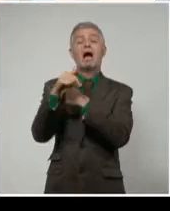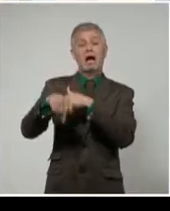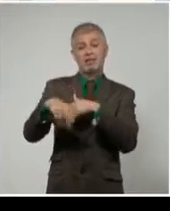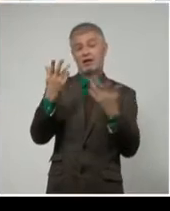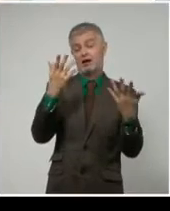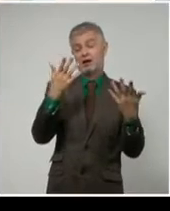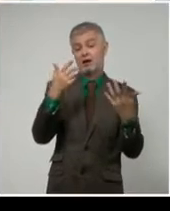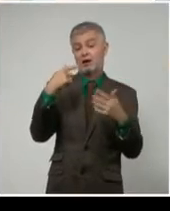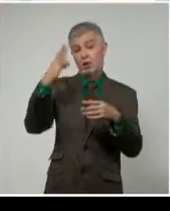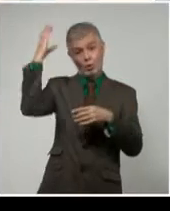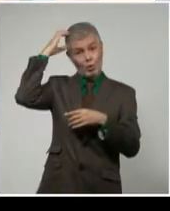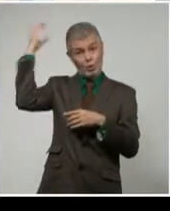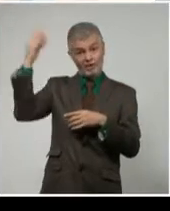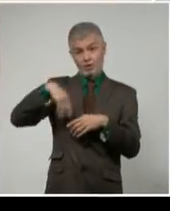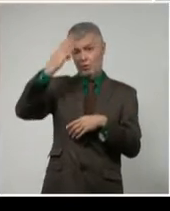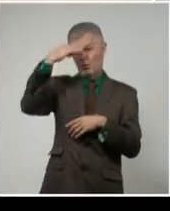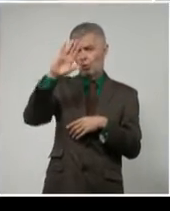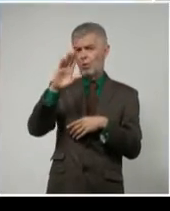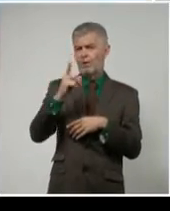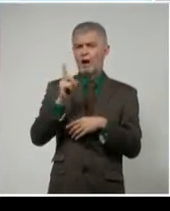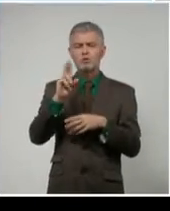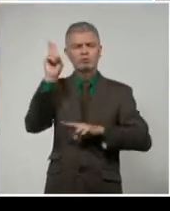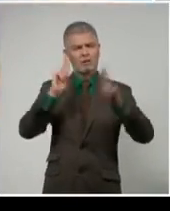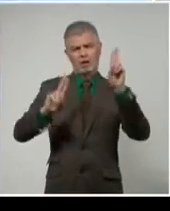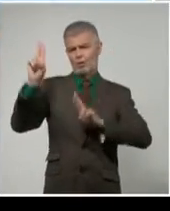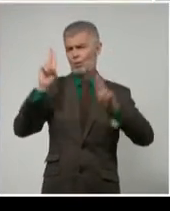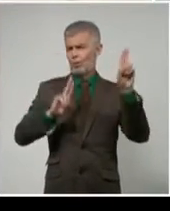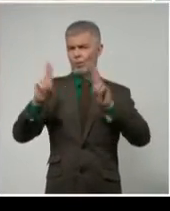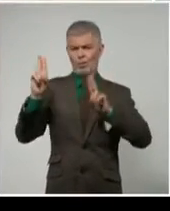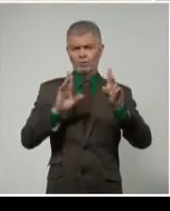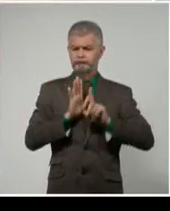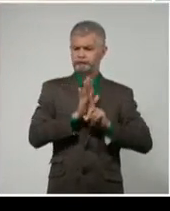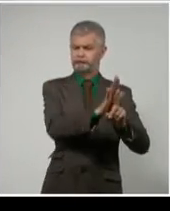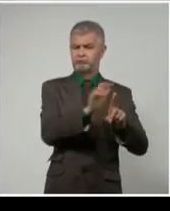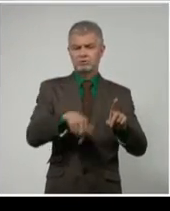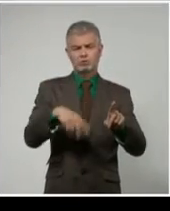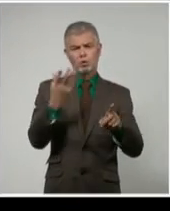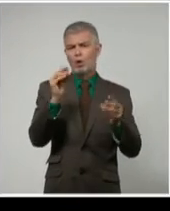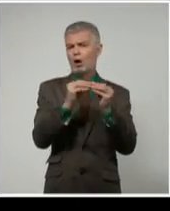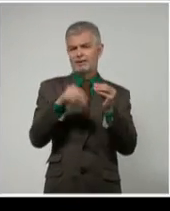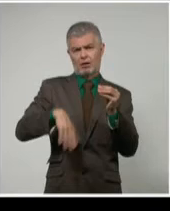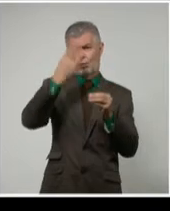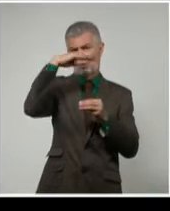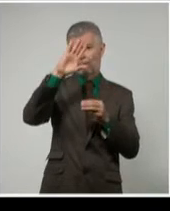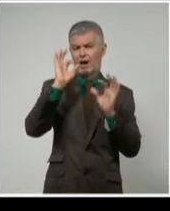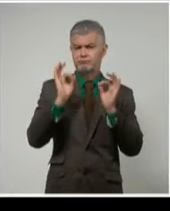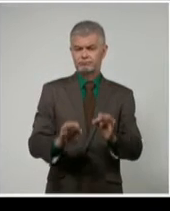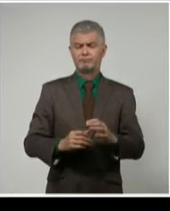gobierno de la isla rechaza cualquier intento de relacionar ese término con Cuba.